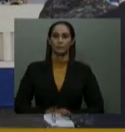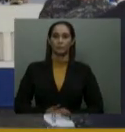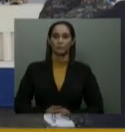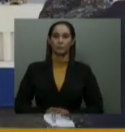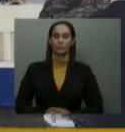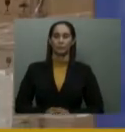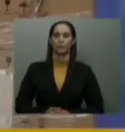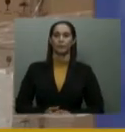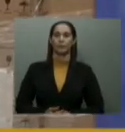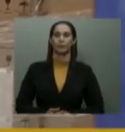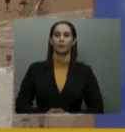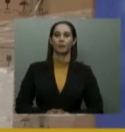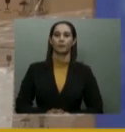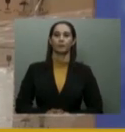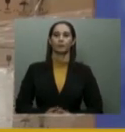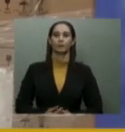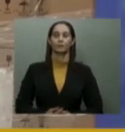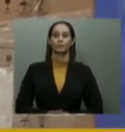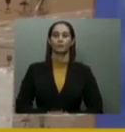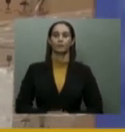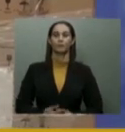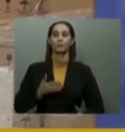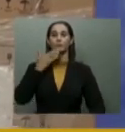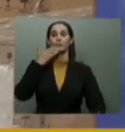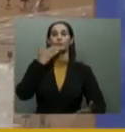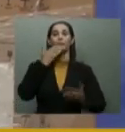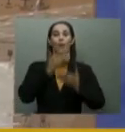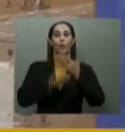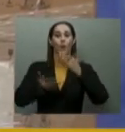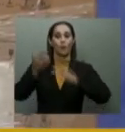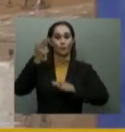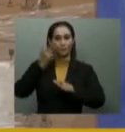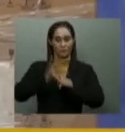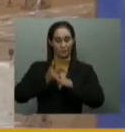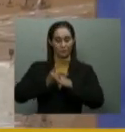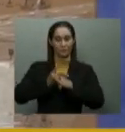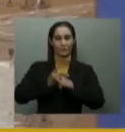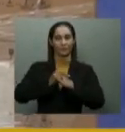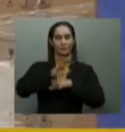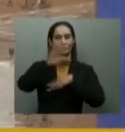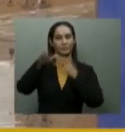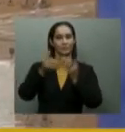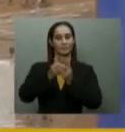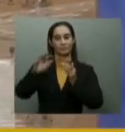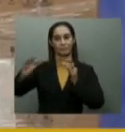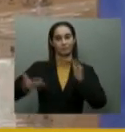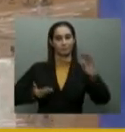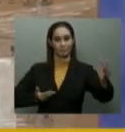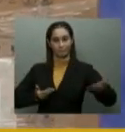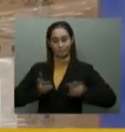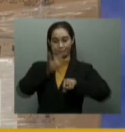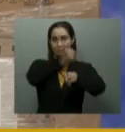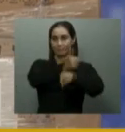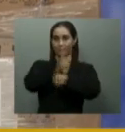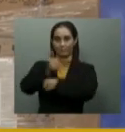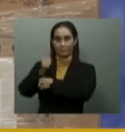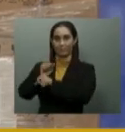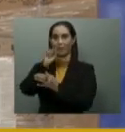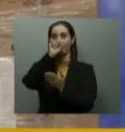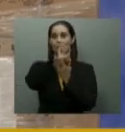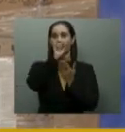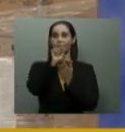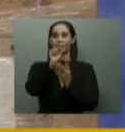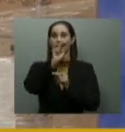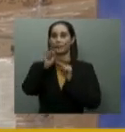se supone que debería hacérsele a los agentes que supuestamente viene una firma internacional para evaluar esa